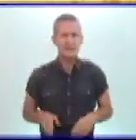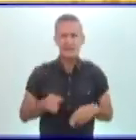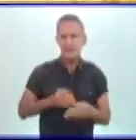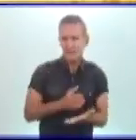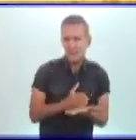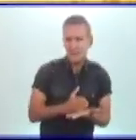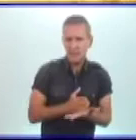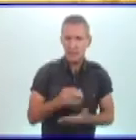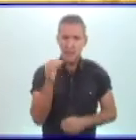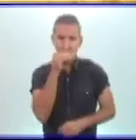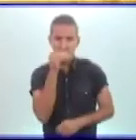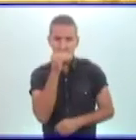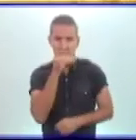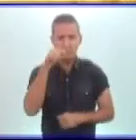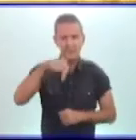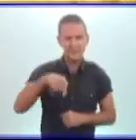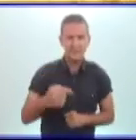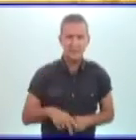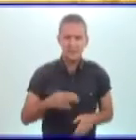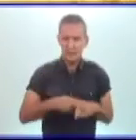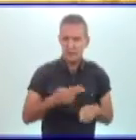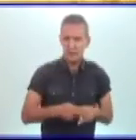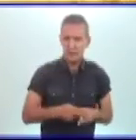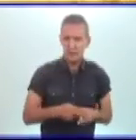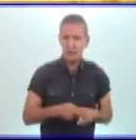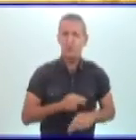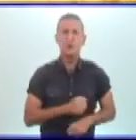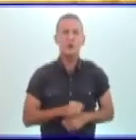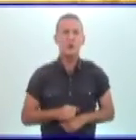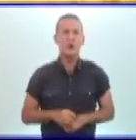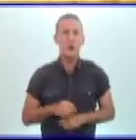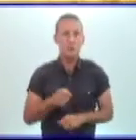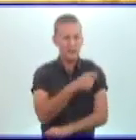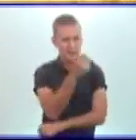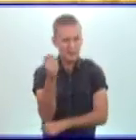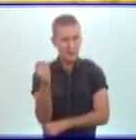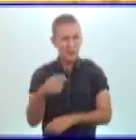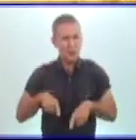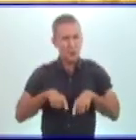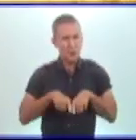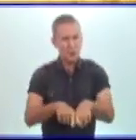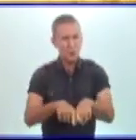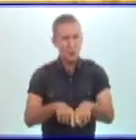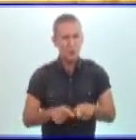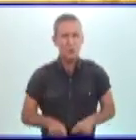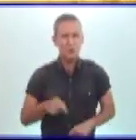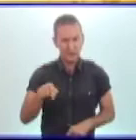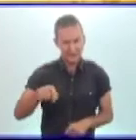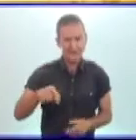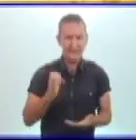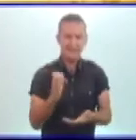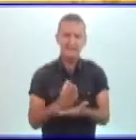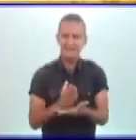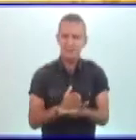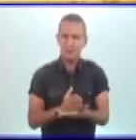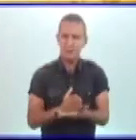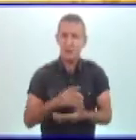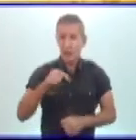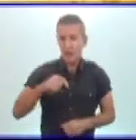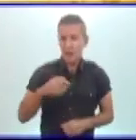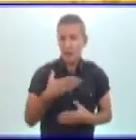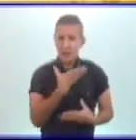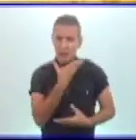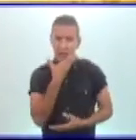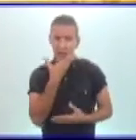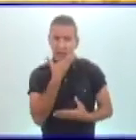la contemporánea. Mi nombre es Yosdey Dávila y los estaré acompañando durante este curso. Permítanme quitarme el naso buco para